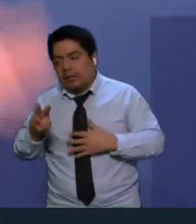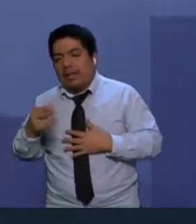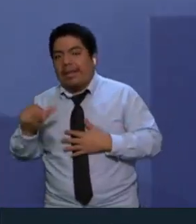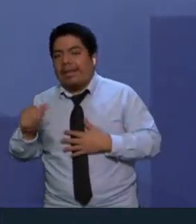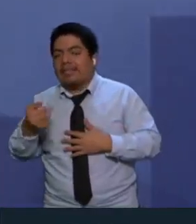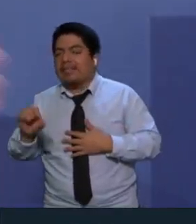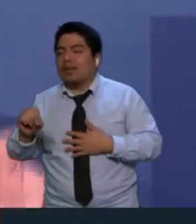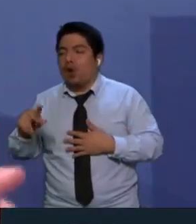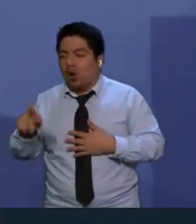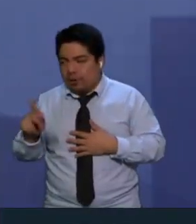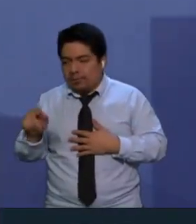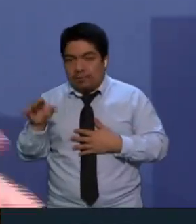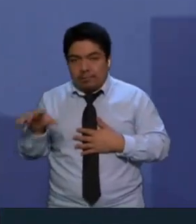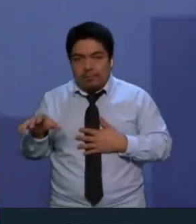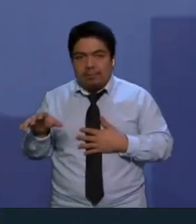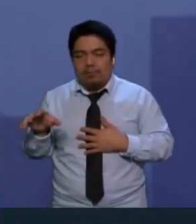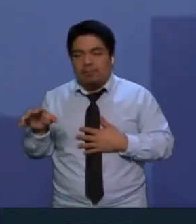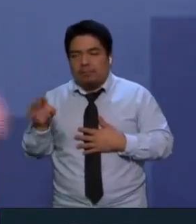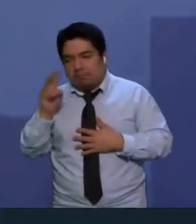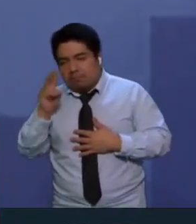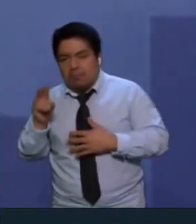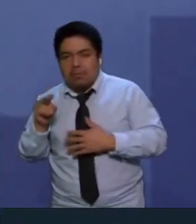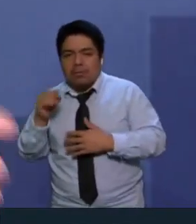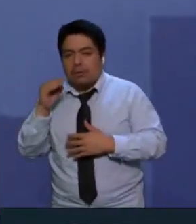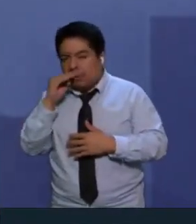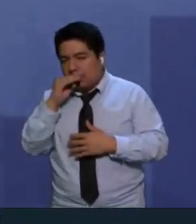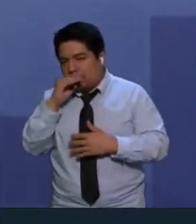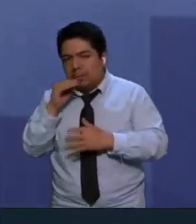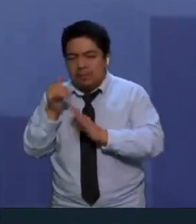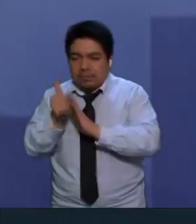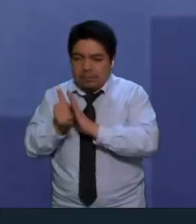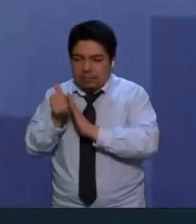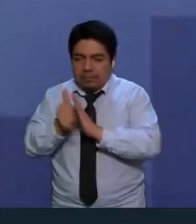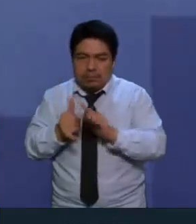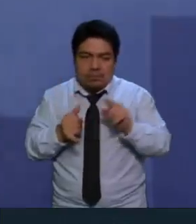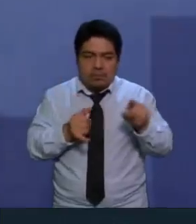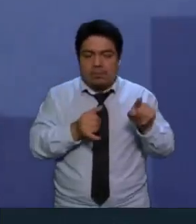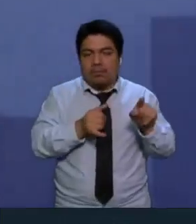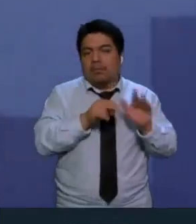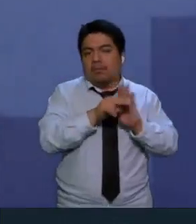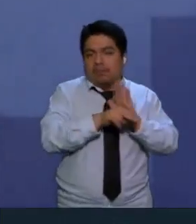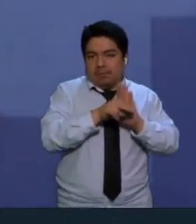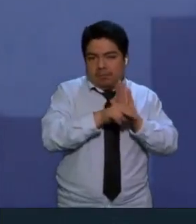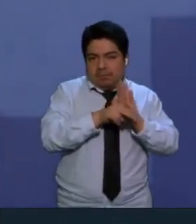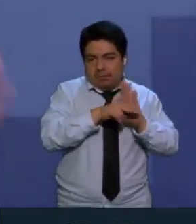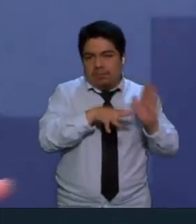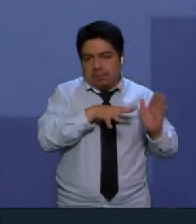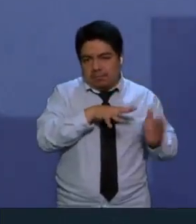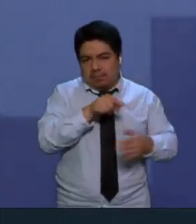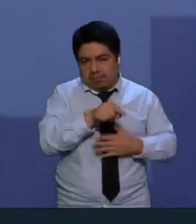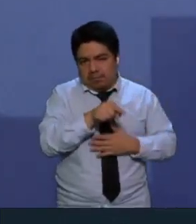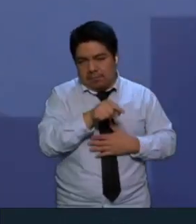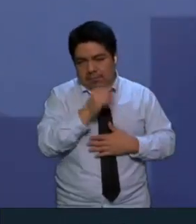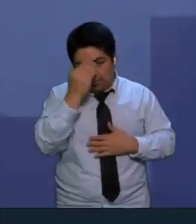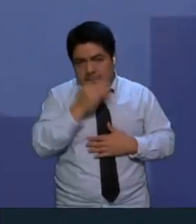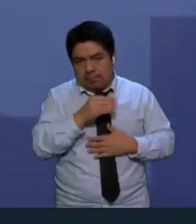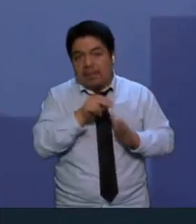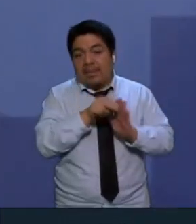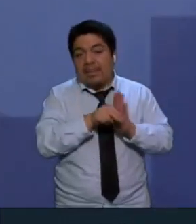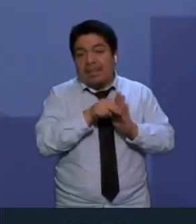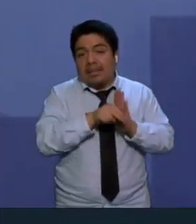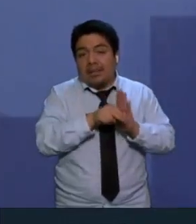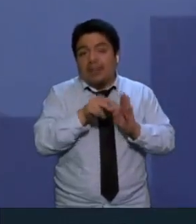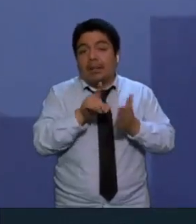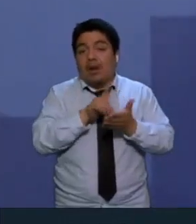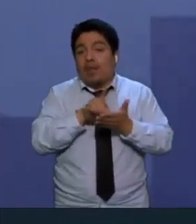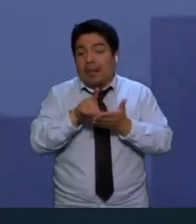Hitchcock. El de Hitchcock se puede ver gratuitamente en YouTube y el otro pues está en la plataforma de Netflix, que además fue Netflix quien compró